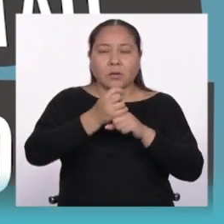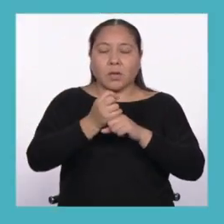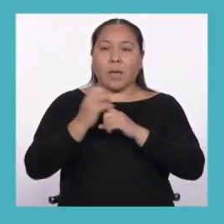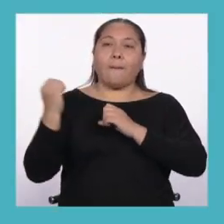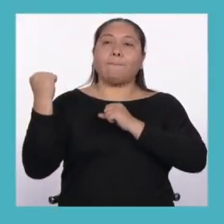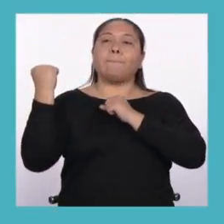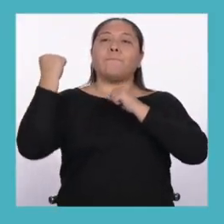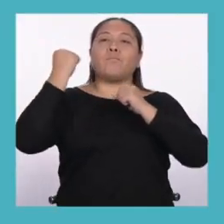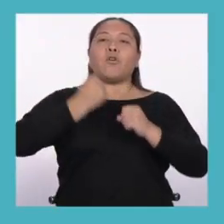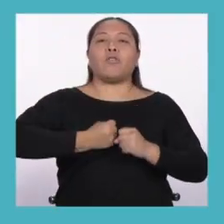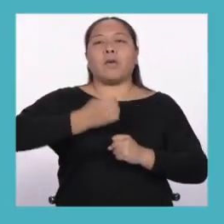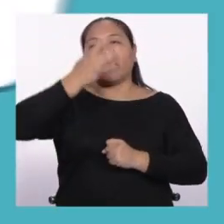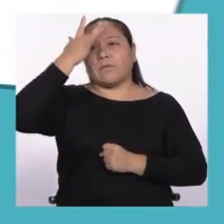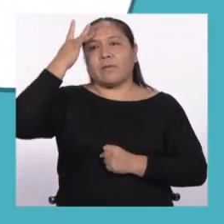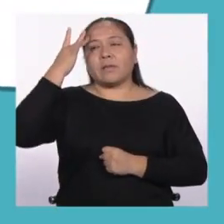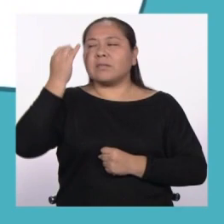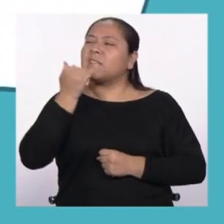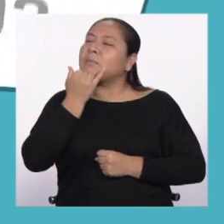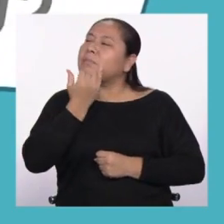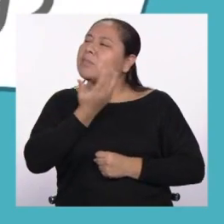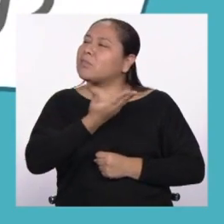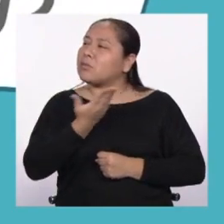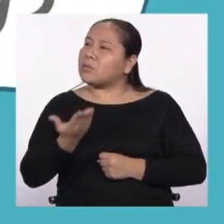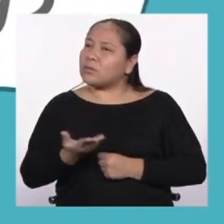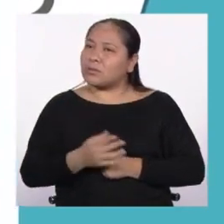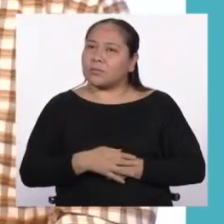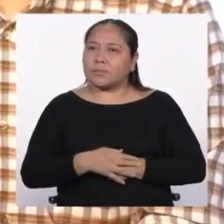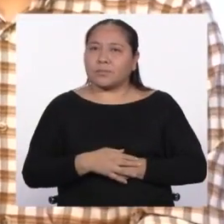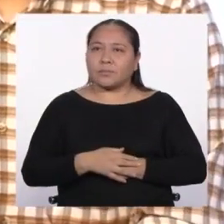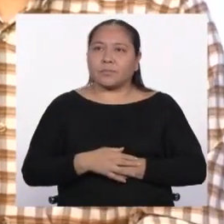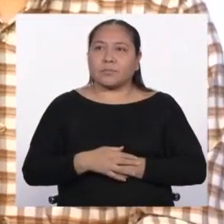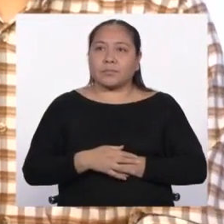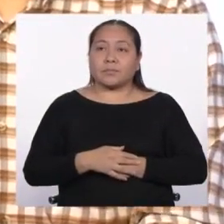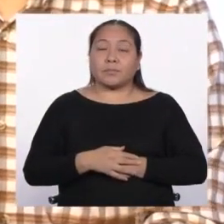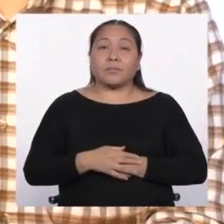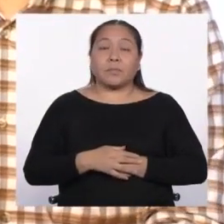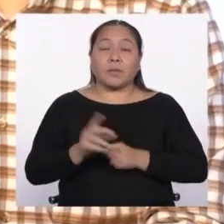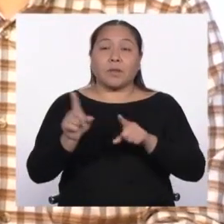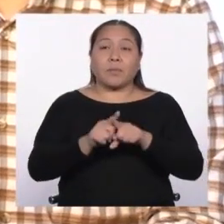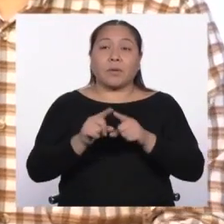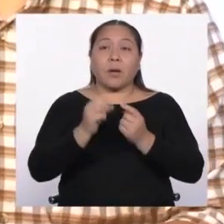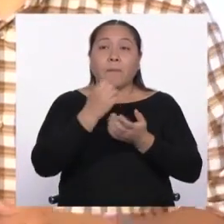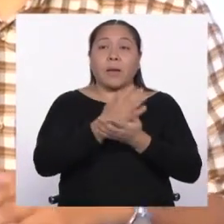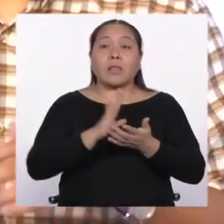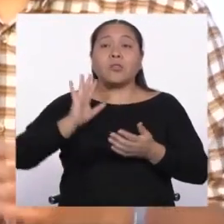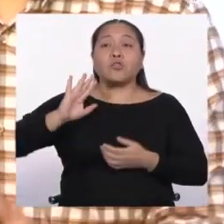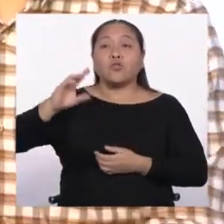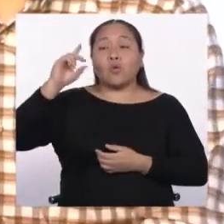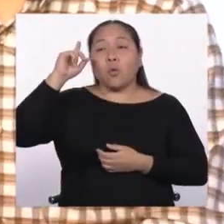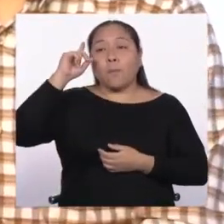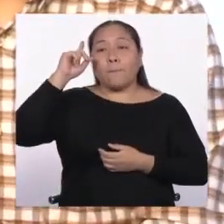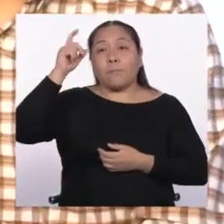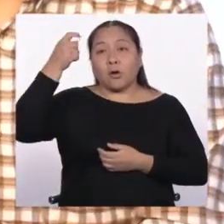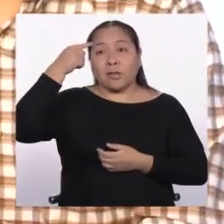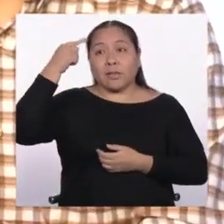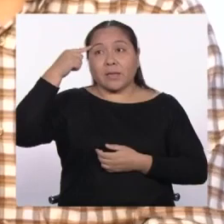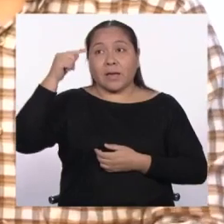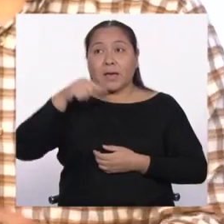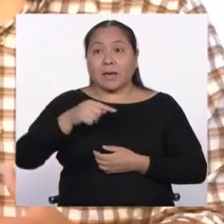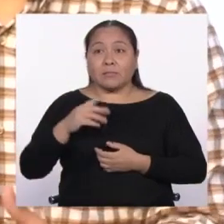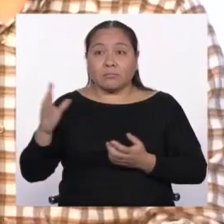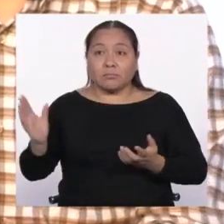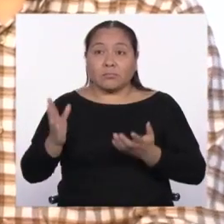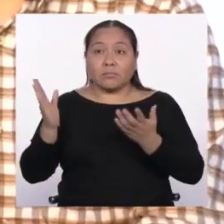Francia. Profe, ¿qué puede decirnos sobre esto? Además, como parte de su política, fue él quien propició que